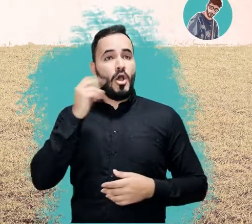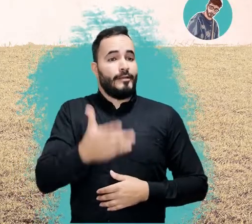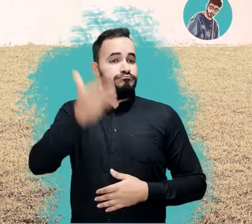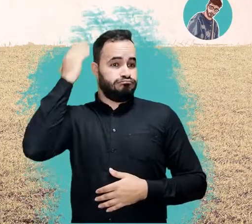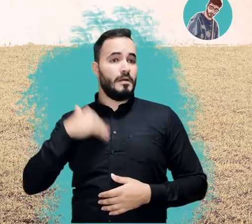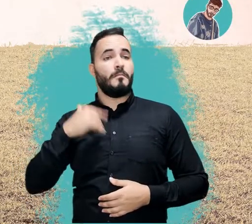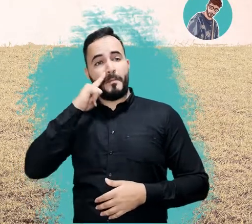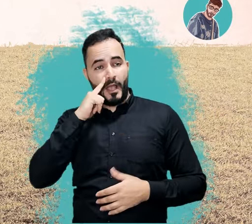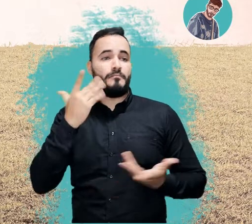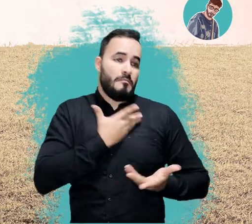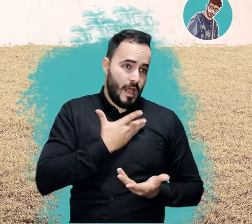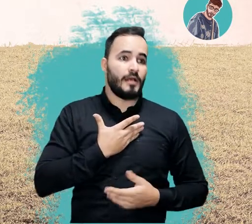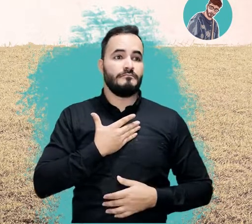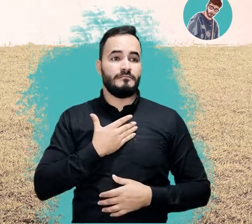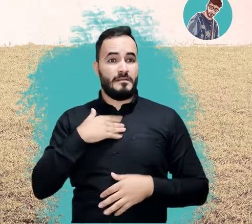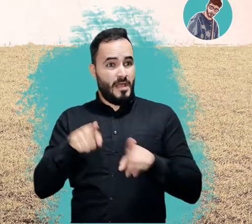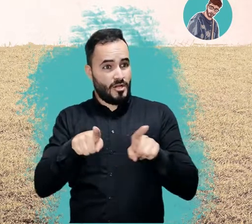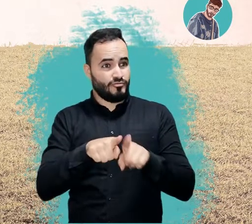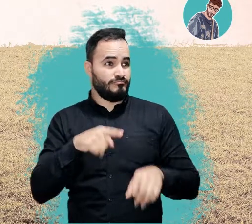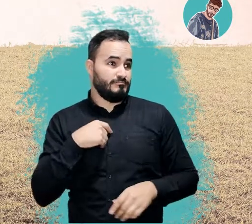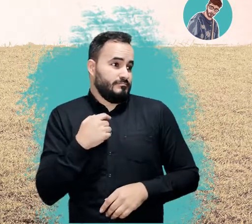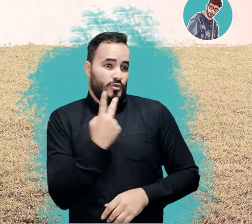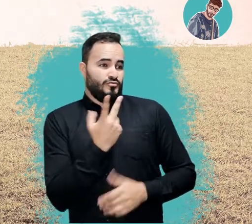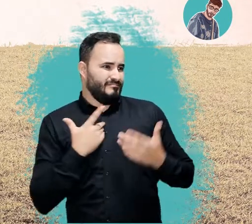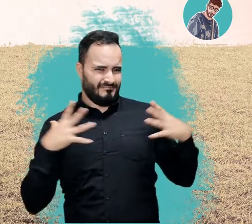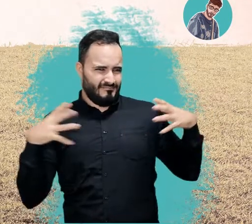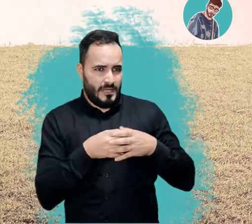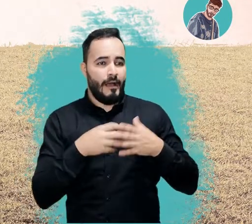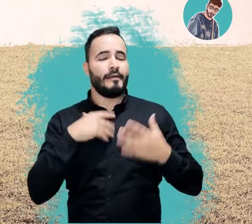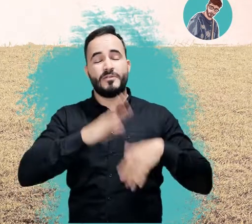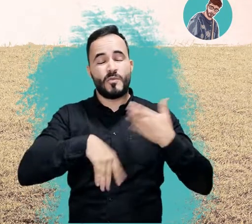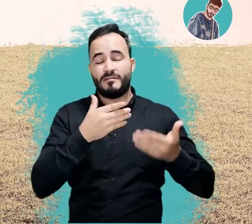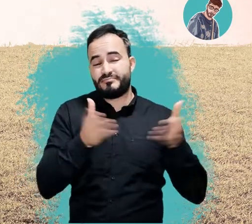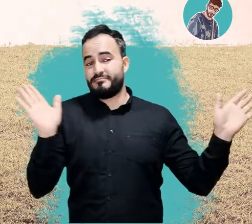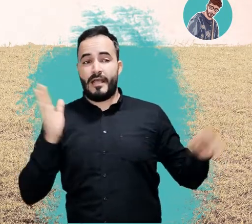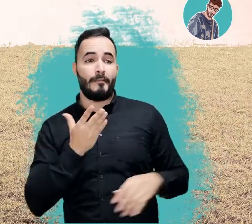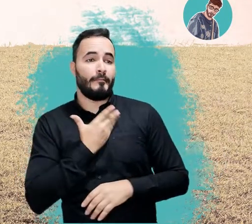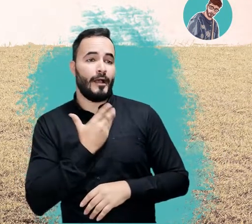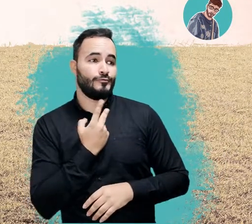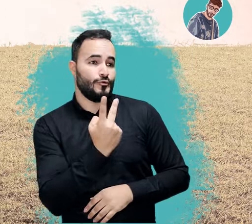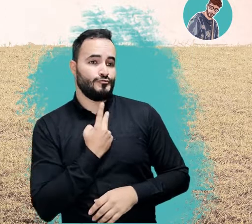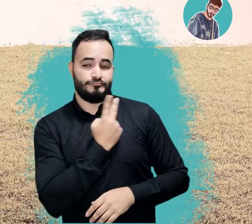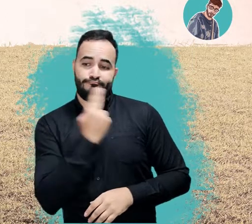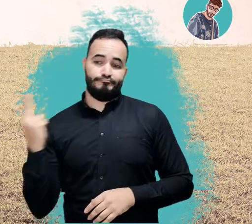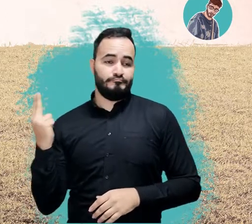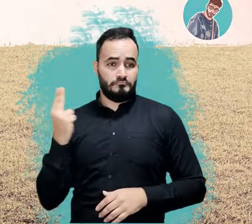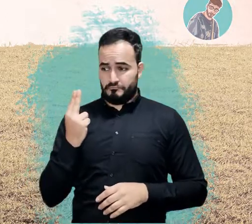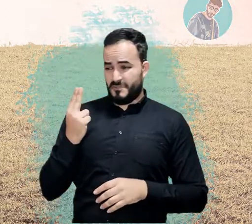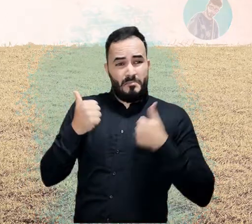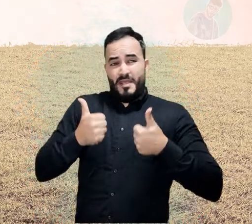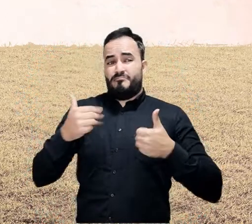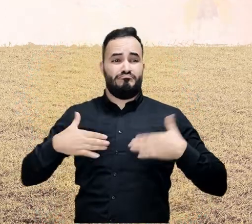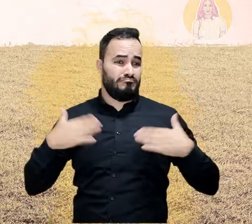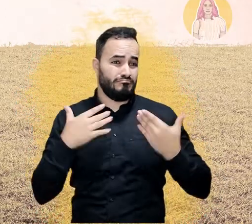figura materna, paterna y dos hijos, a causa de una ruptura muy fuerte, ahora solo está conformada por mi mamá y por mí. Y somos una